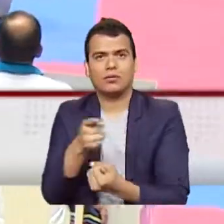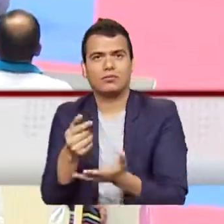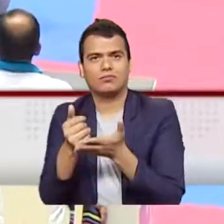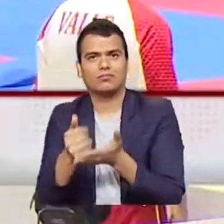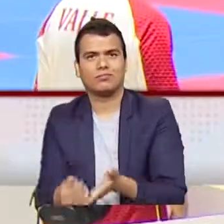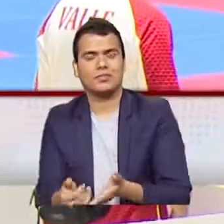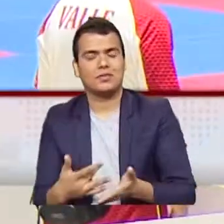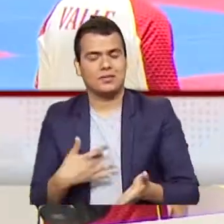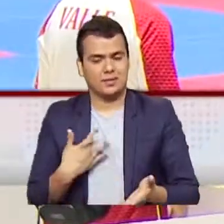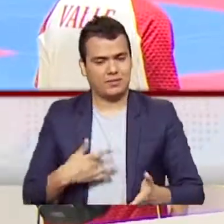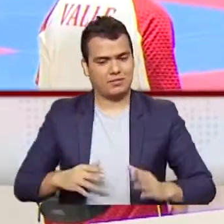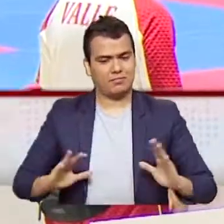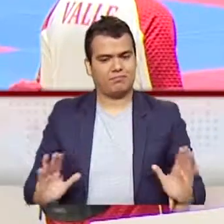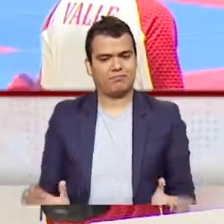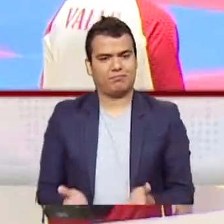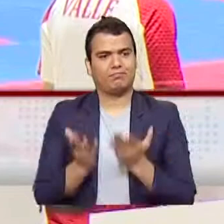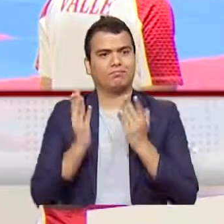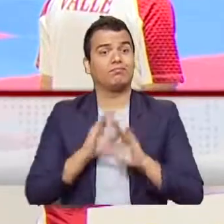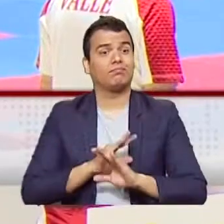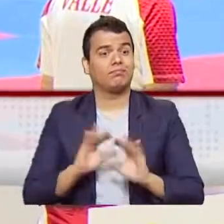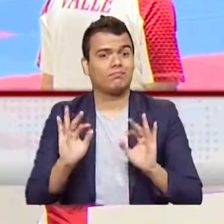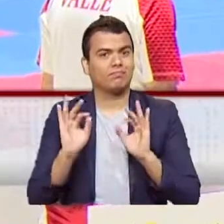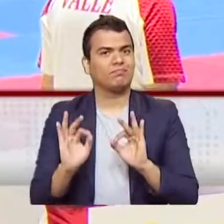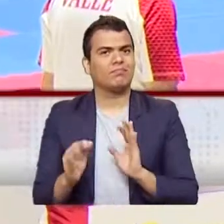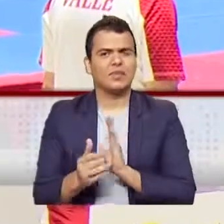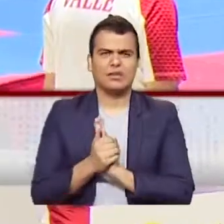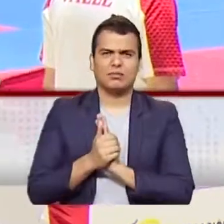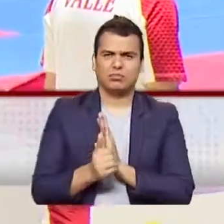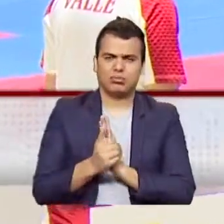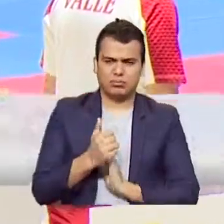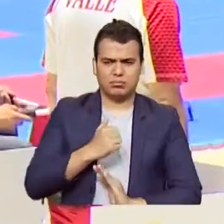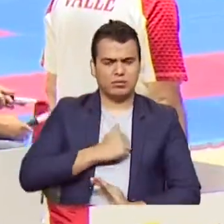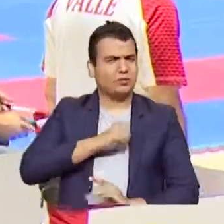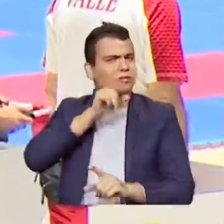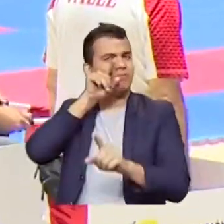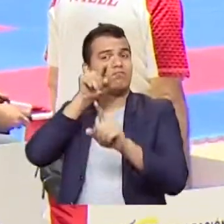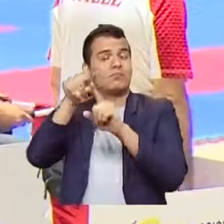sentirse alentados y apoyados y estar en la capacidad de transformar sus sueños en una realidad.